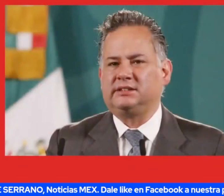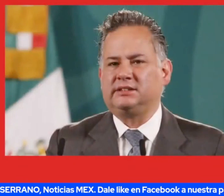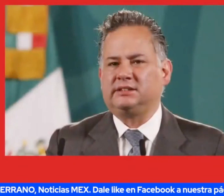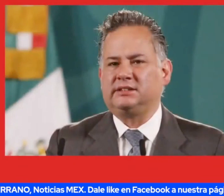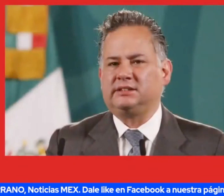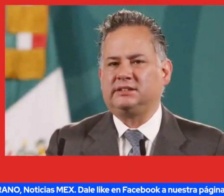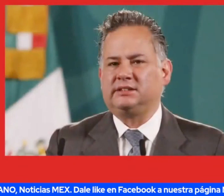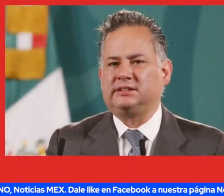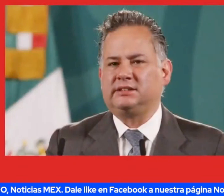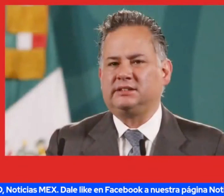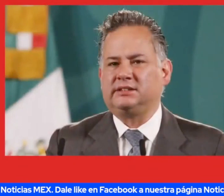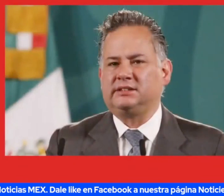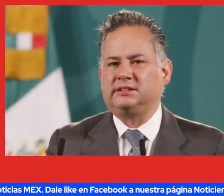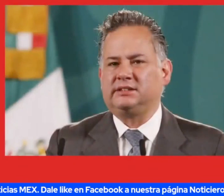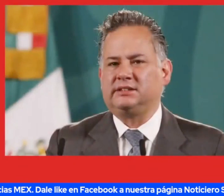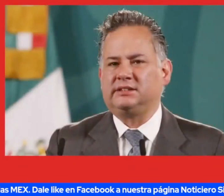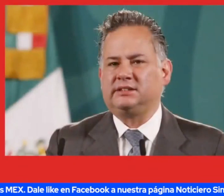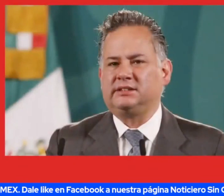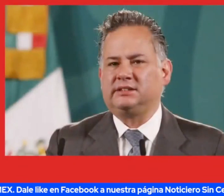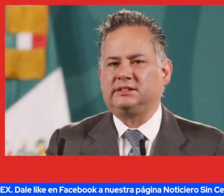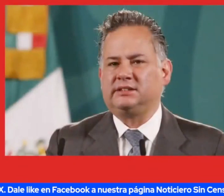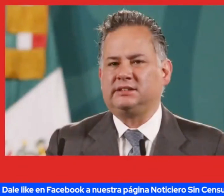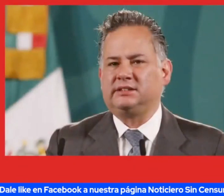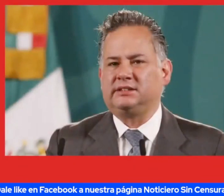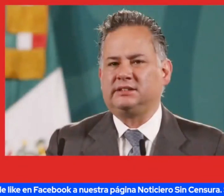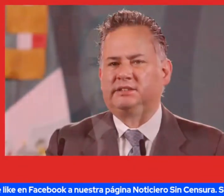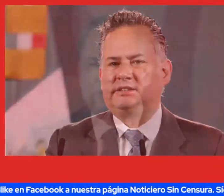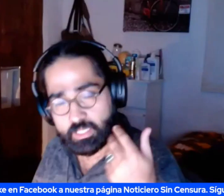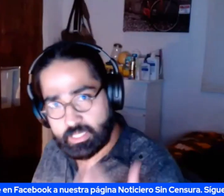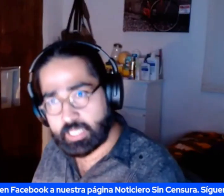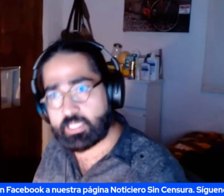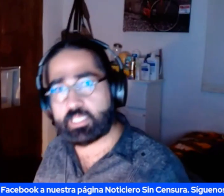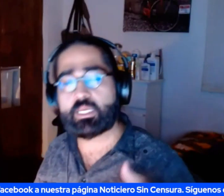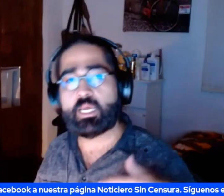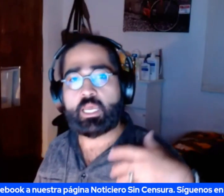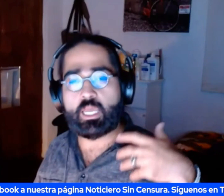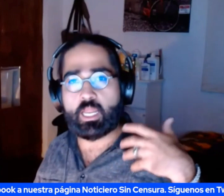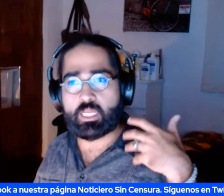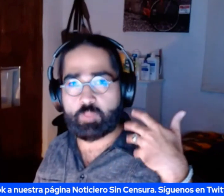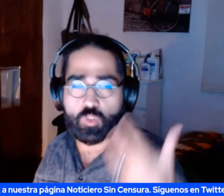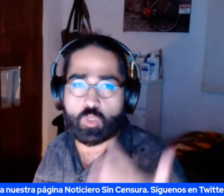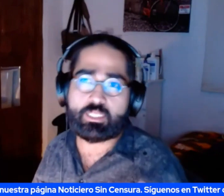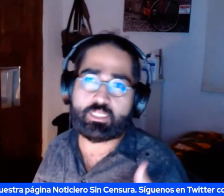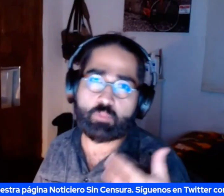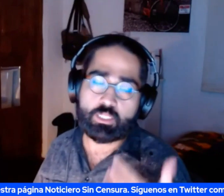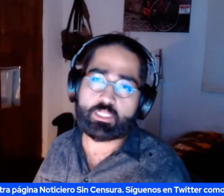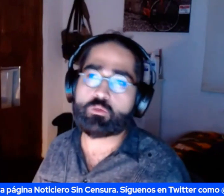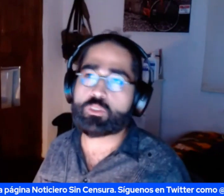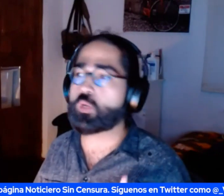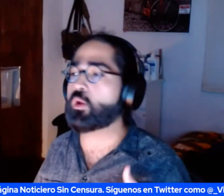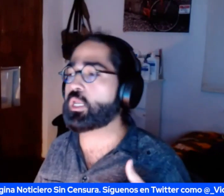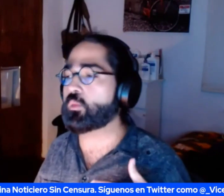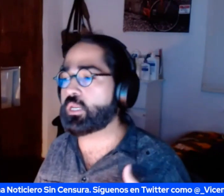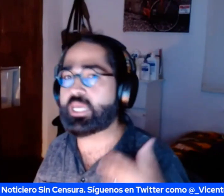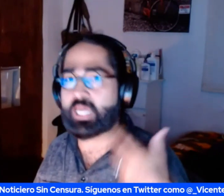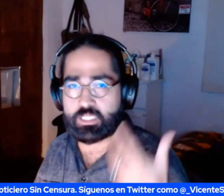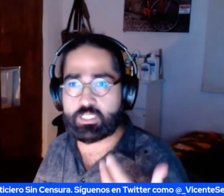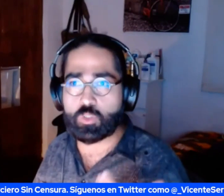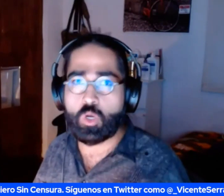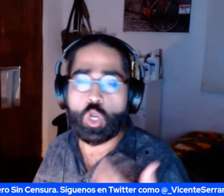sea sensata, pero vamos, eso no se puede hacer desde el gobierno, ¿no? Los simpatizantes, las personas que simpatizan con este nuevo régimen